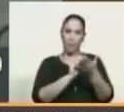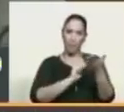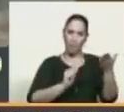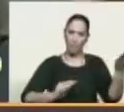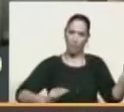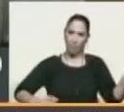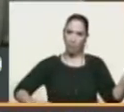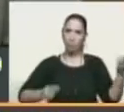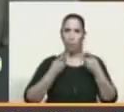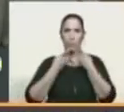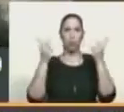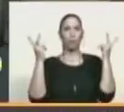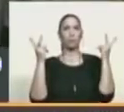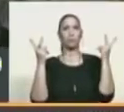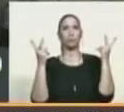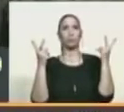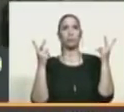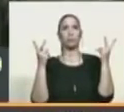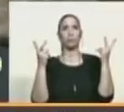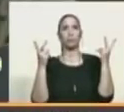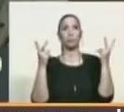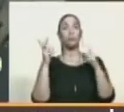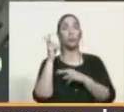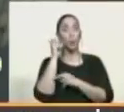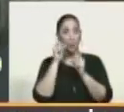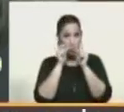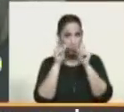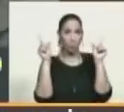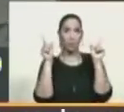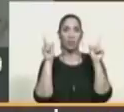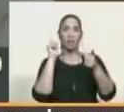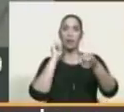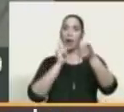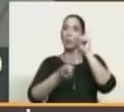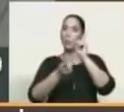levantar. Suena sorprendente para algunos,